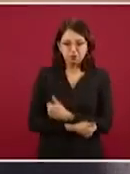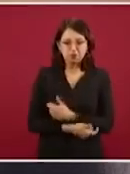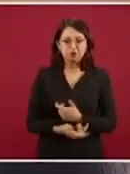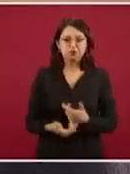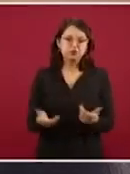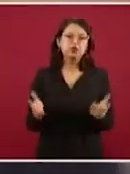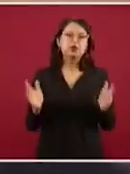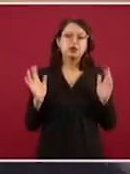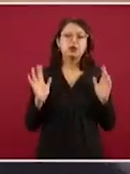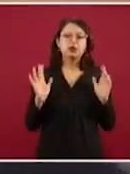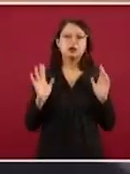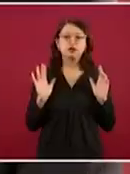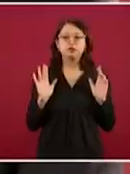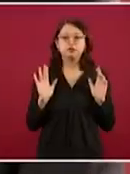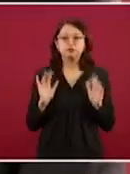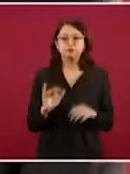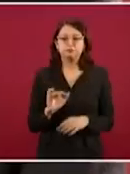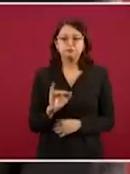entonces sí,